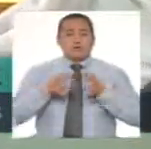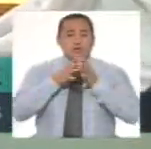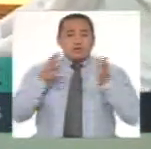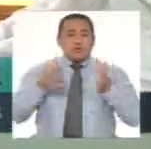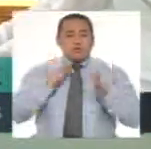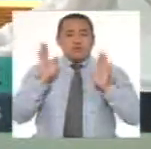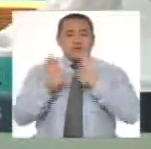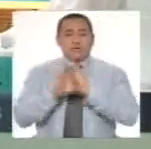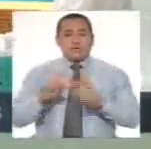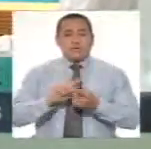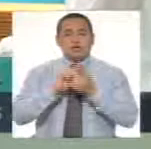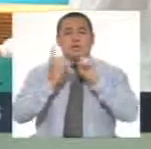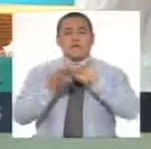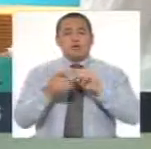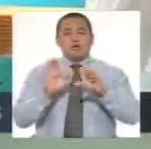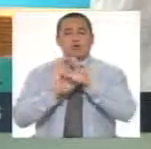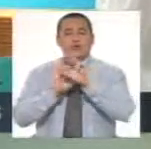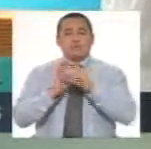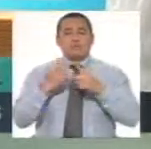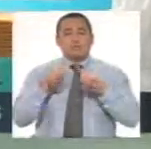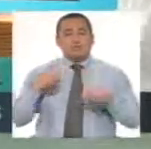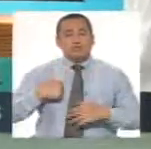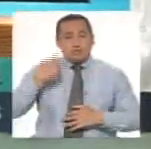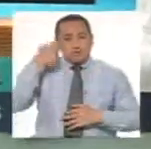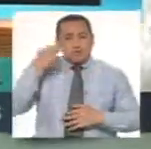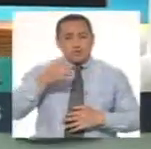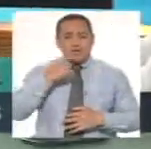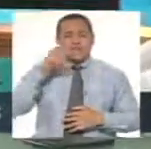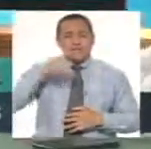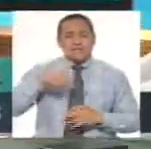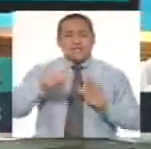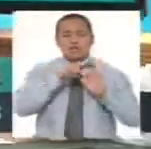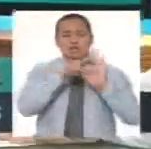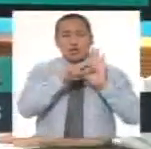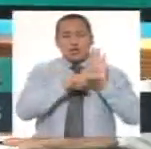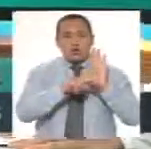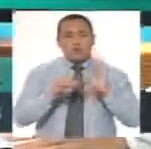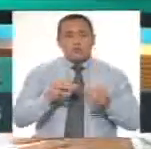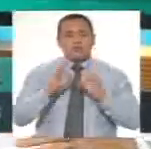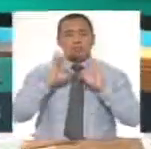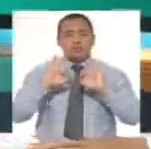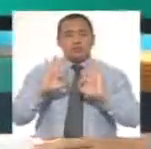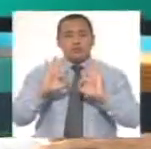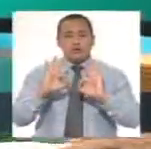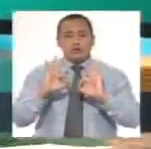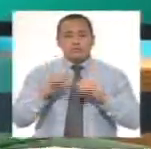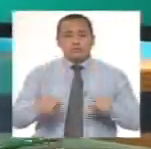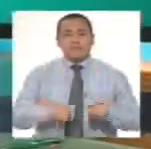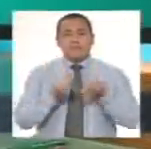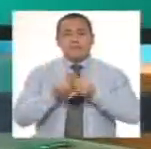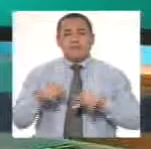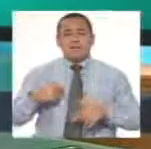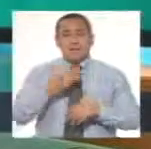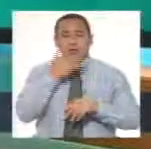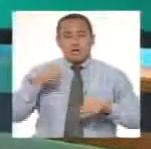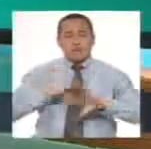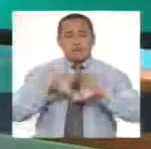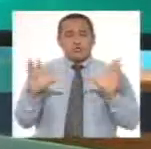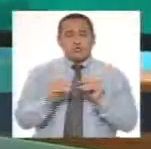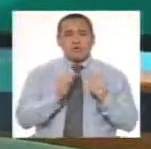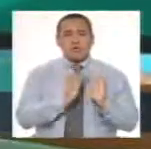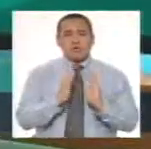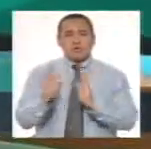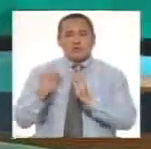de modificación constitucional, pero sí creo que se requiere una normativa mucho más precisa para mejorar este proceso